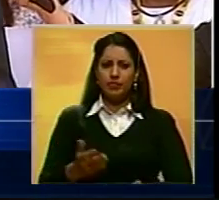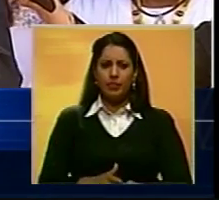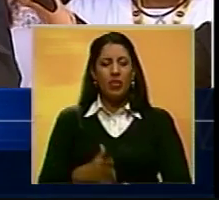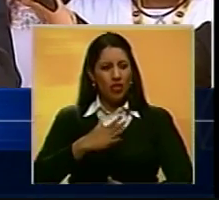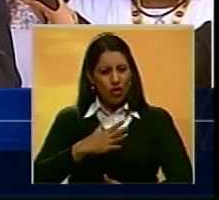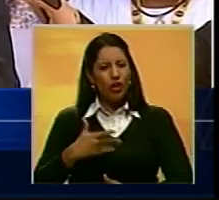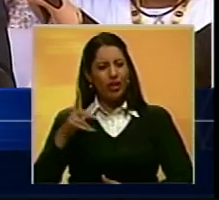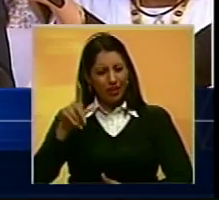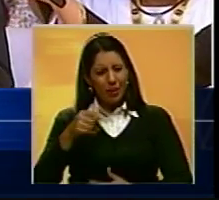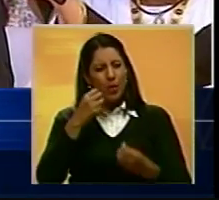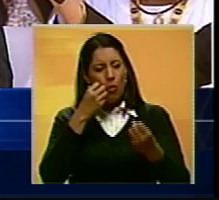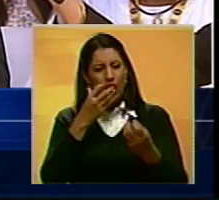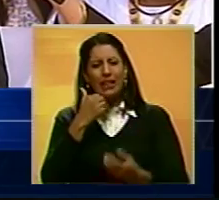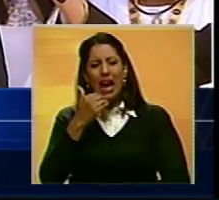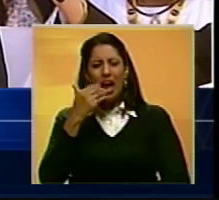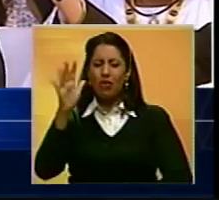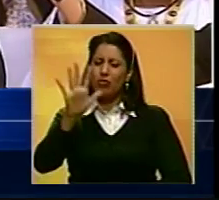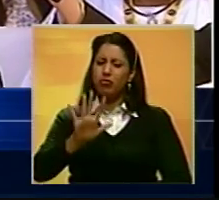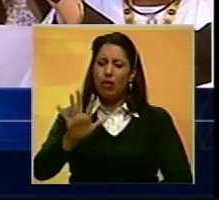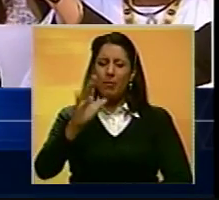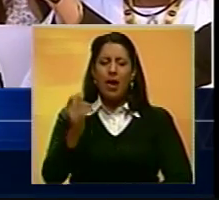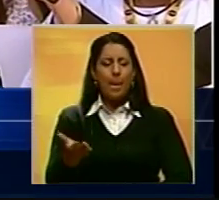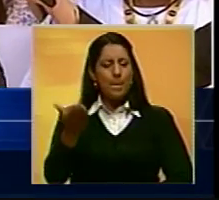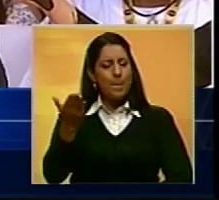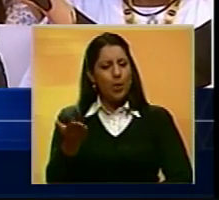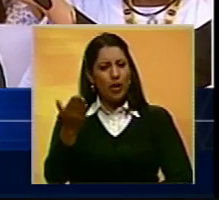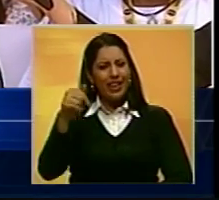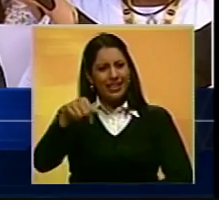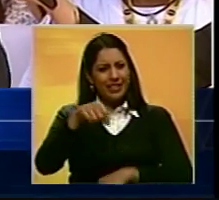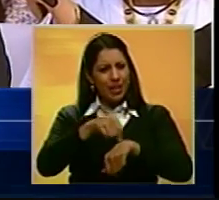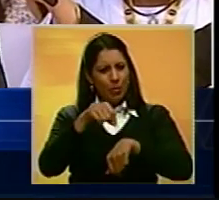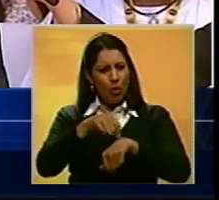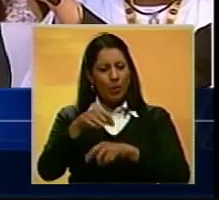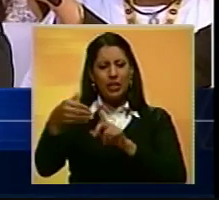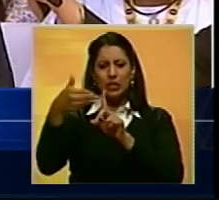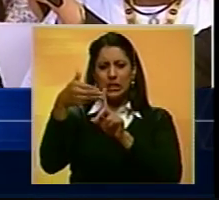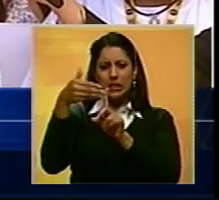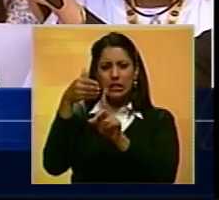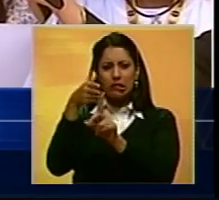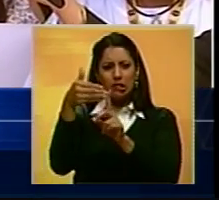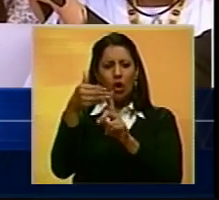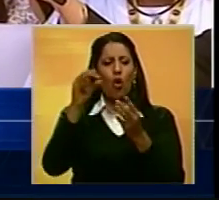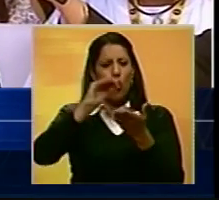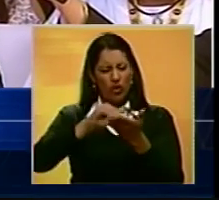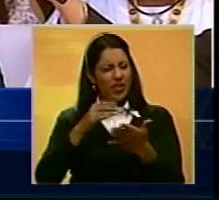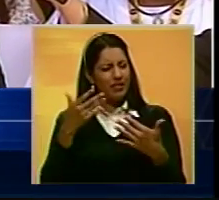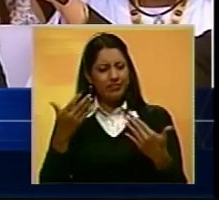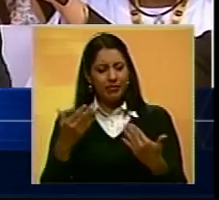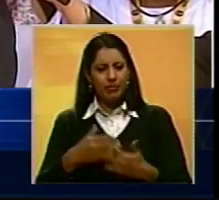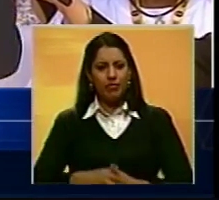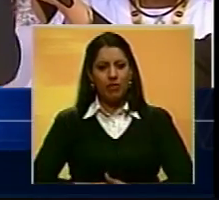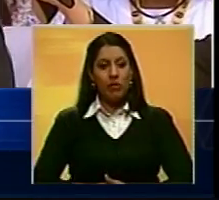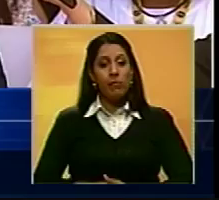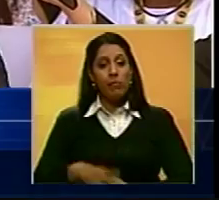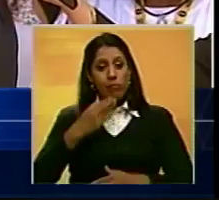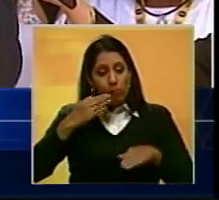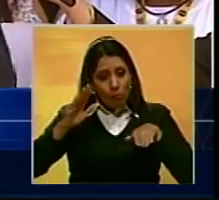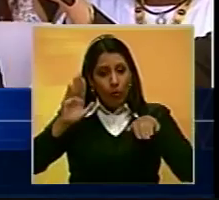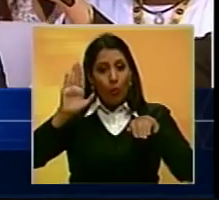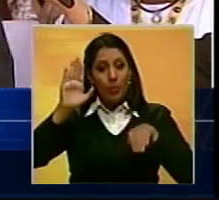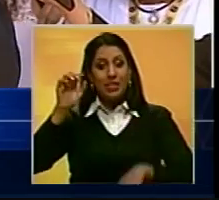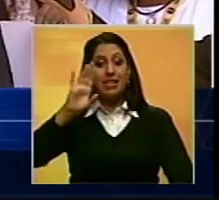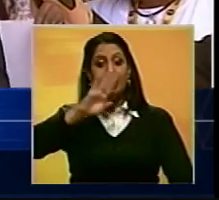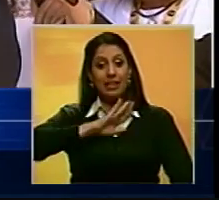Yo quiero también decir algo que me parece fundamental en este momento de persecución y hostigamiento nuevamente. El compromiso